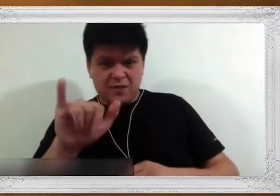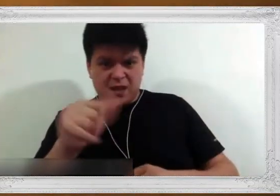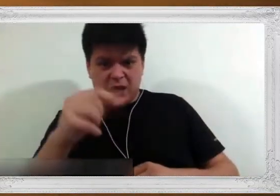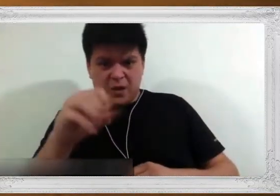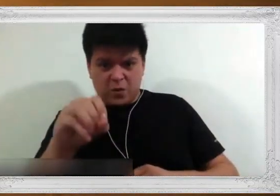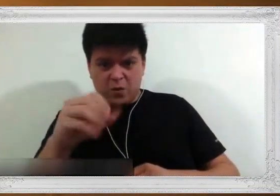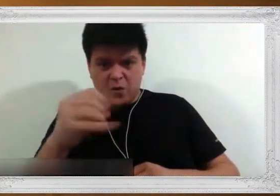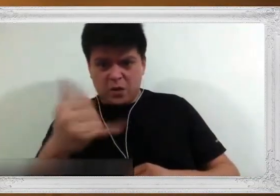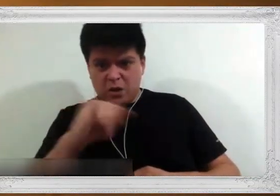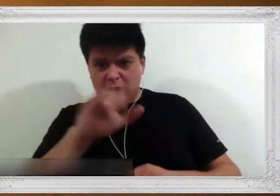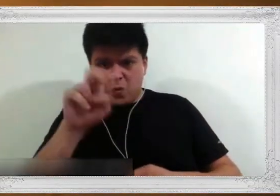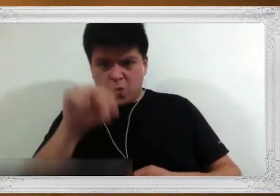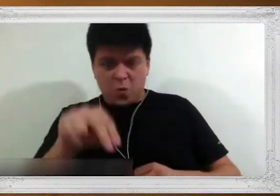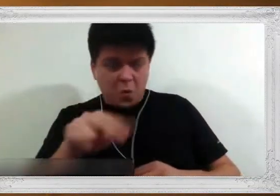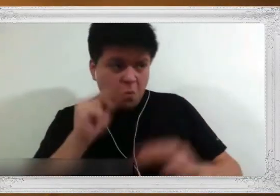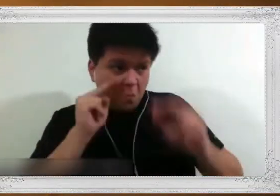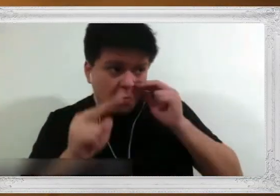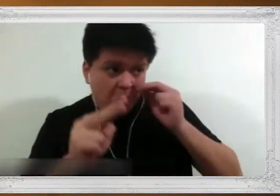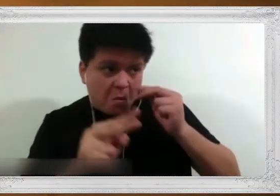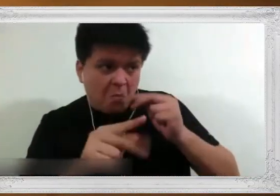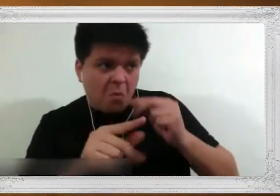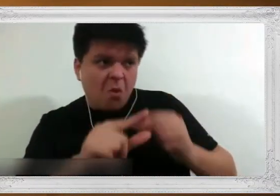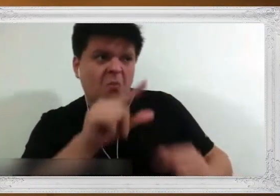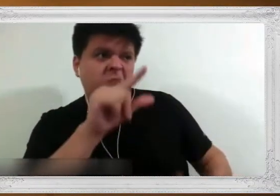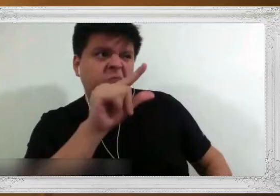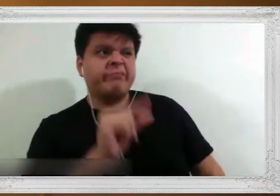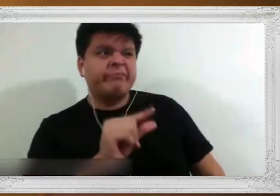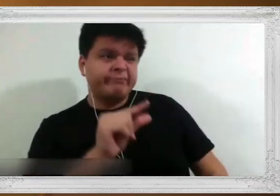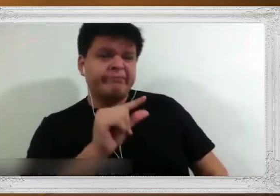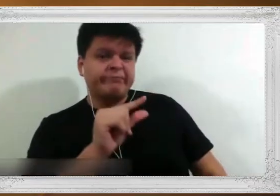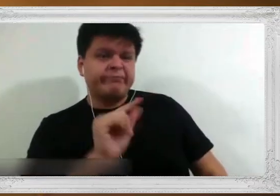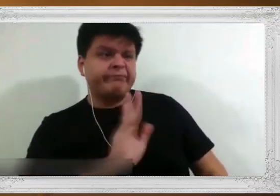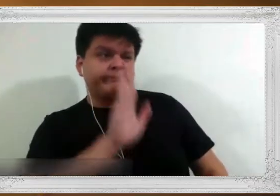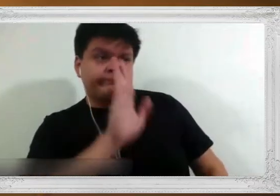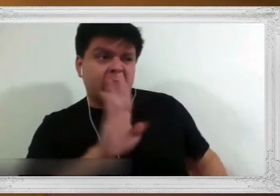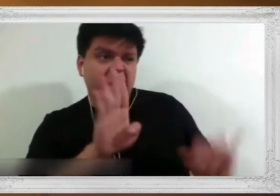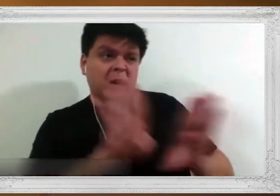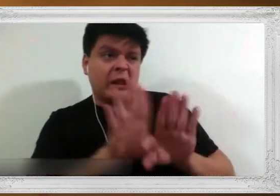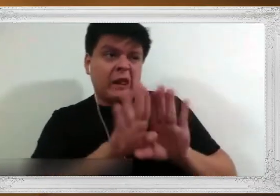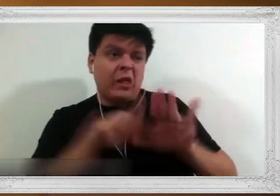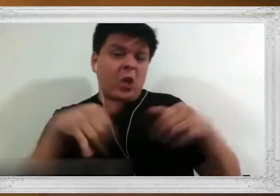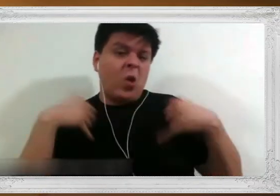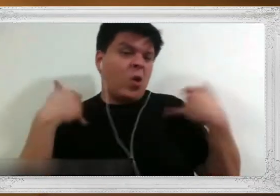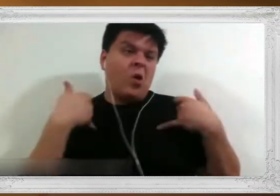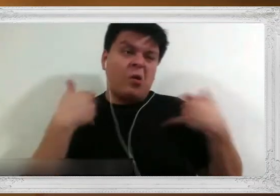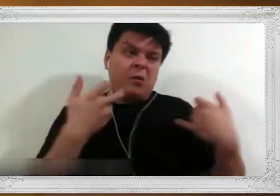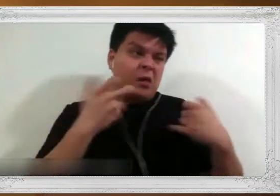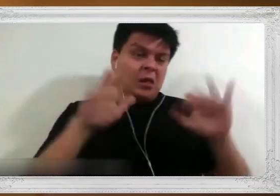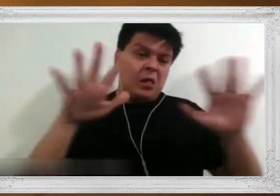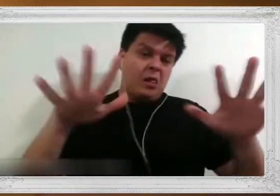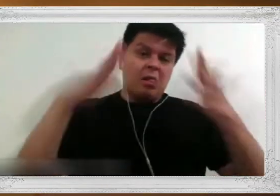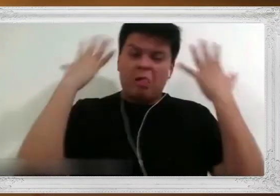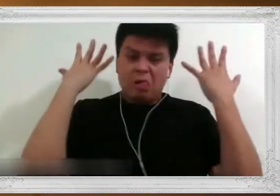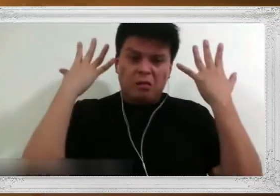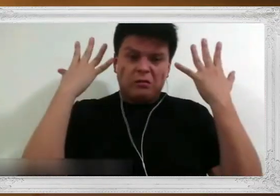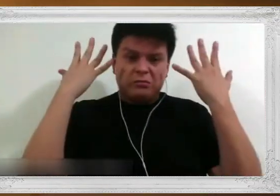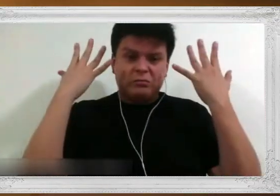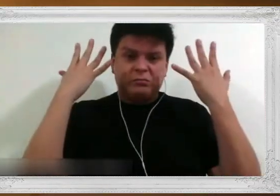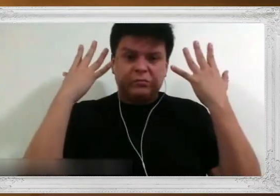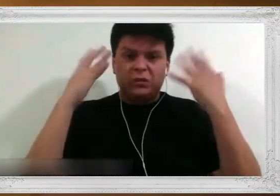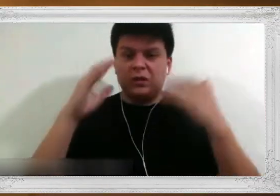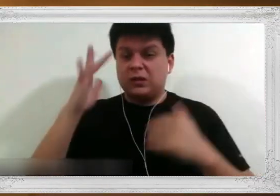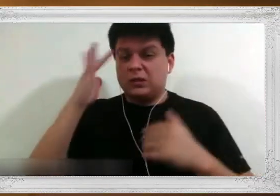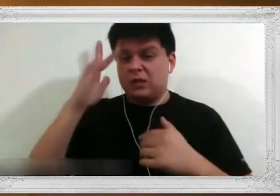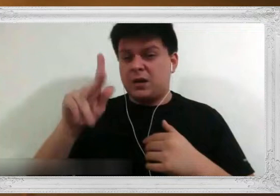conmiseración, considerando su petición un impulso juvenil, un residuo del hombre viejo, diría San